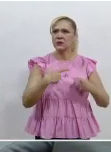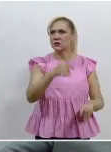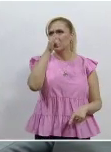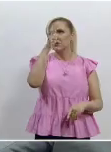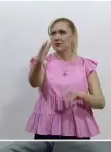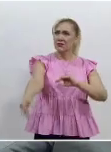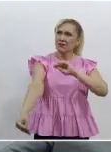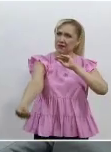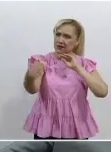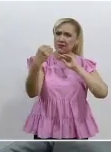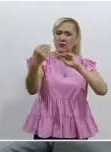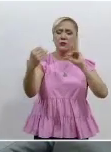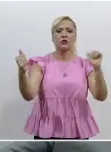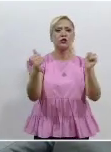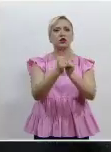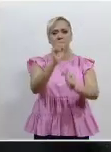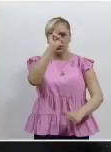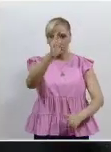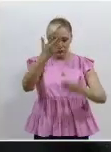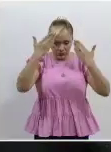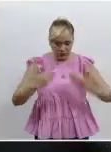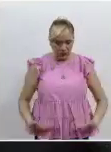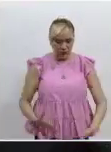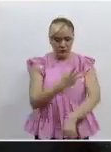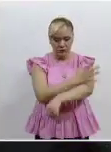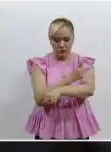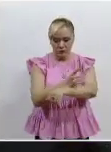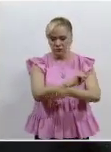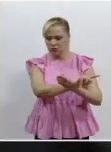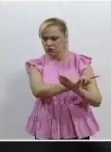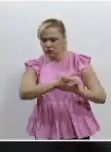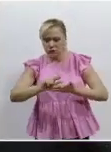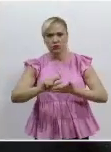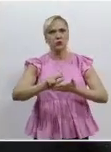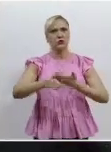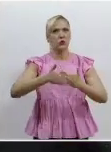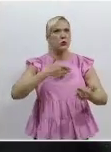personas de manera ética, novedosa, creativa.